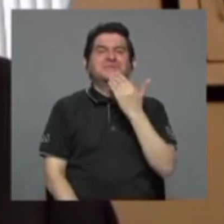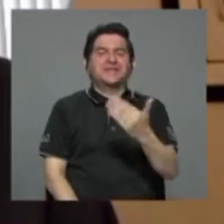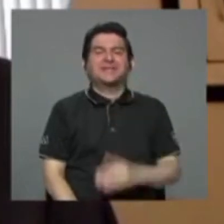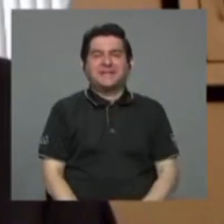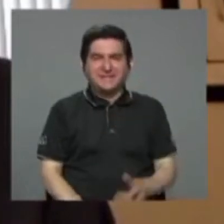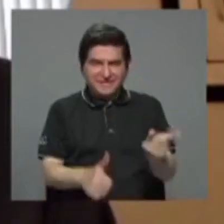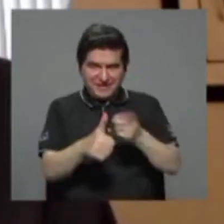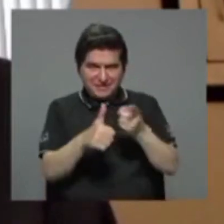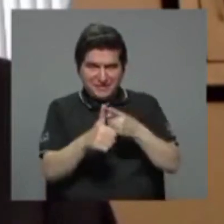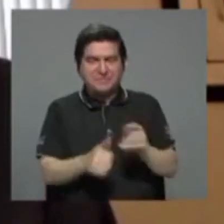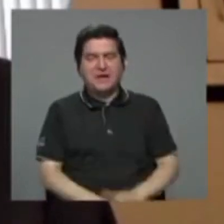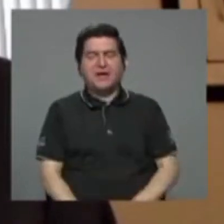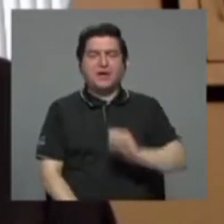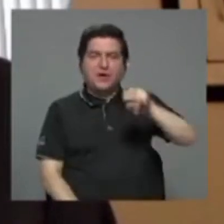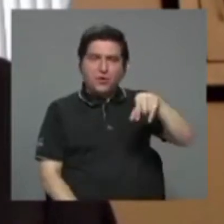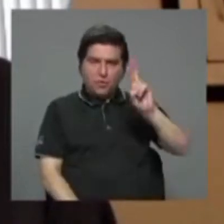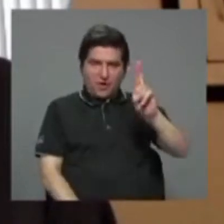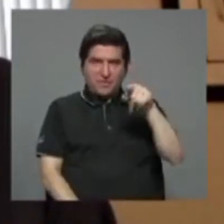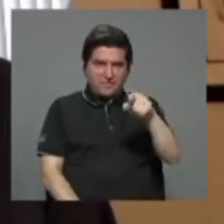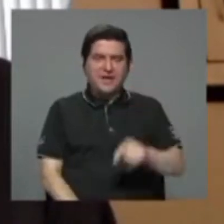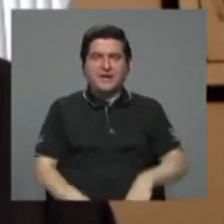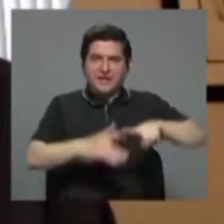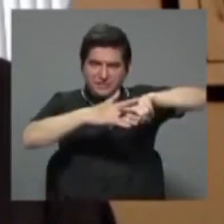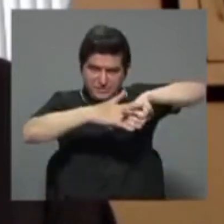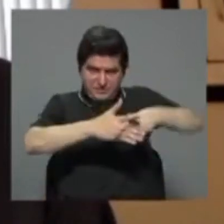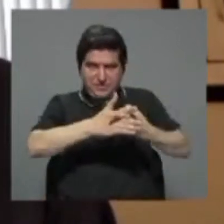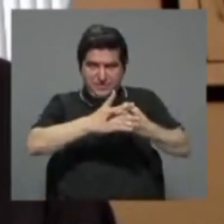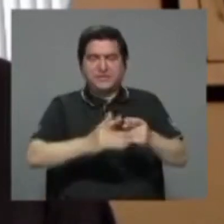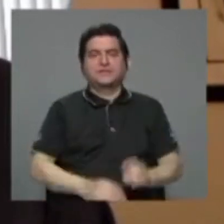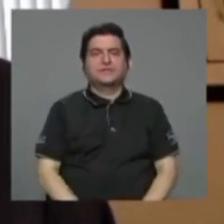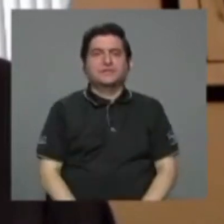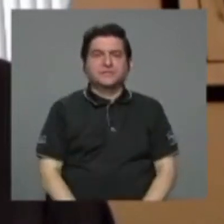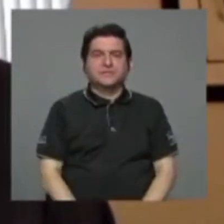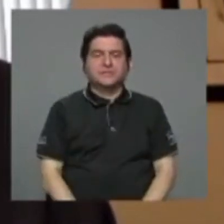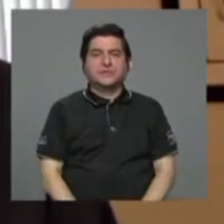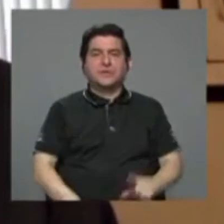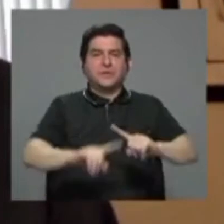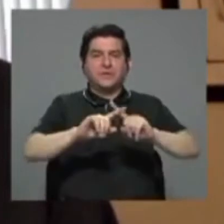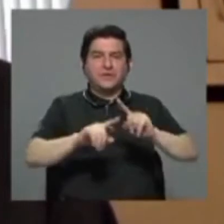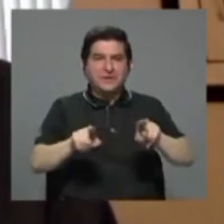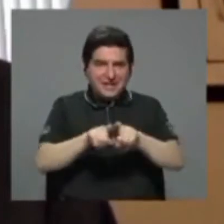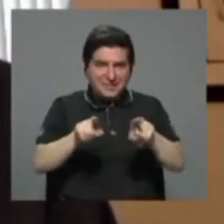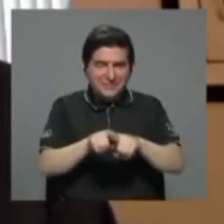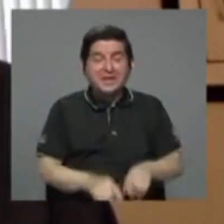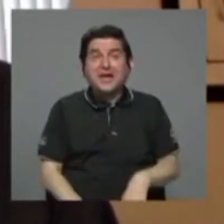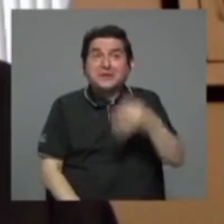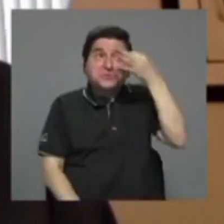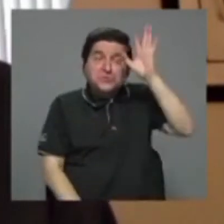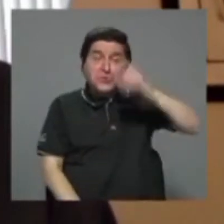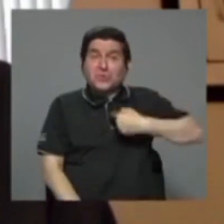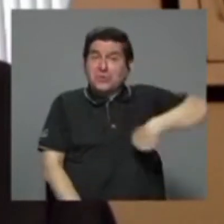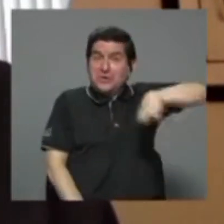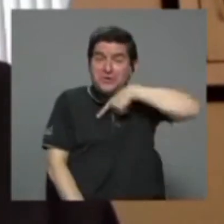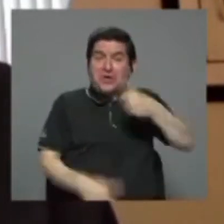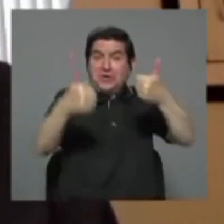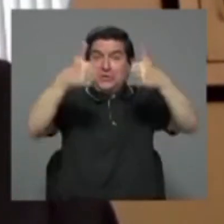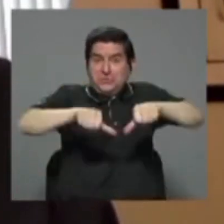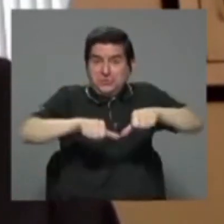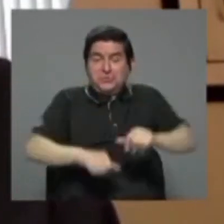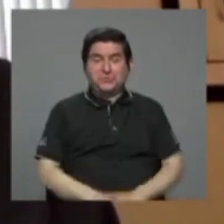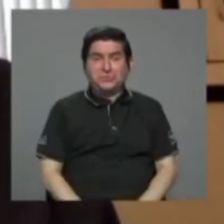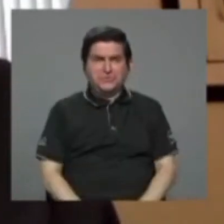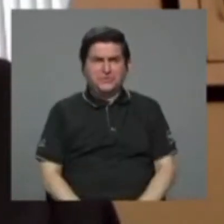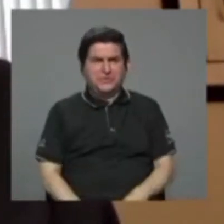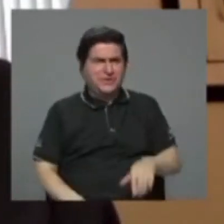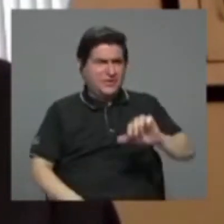primero, don Juan Rafael, por esa introducción y por suponer que vamos a estar de acuerdo. Espero que así sea, pero bueno, si no, no